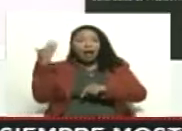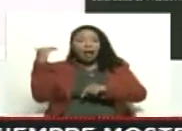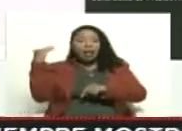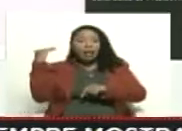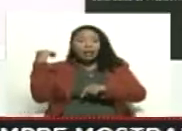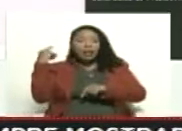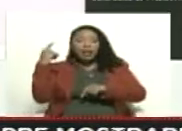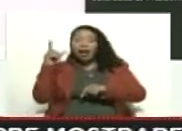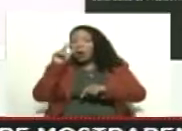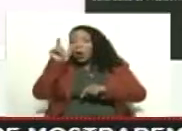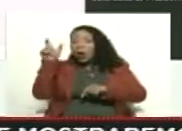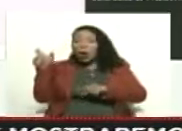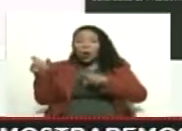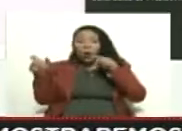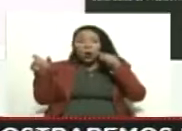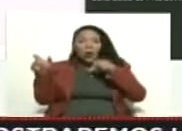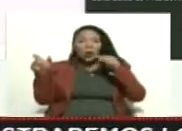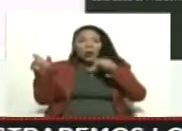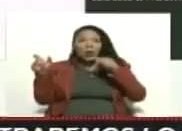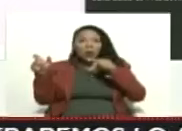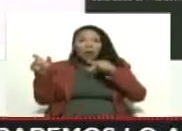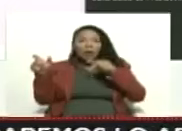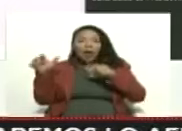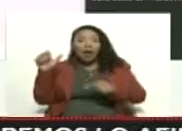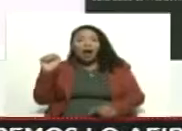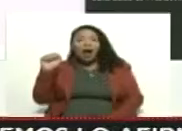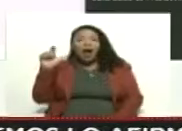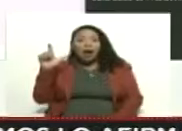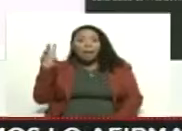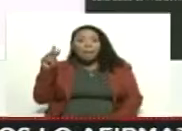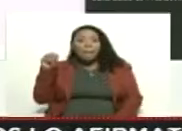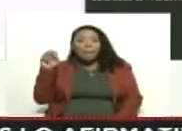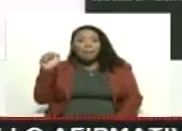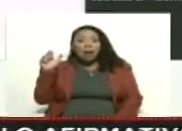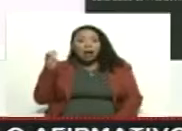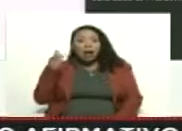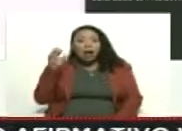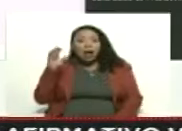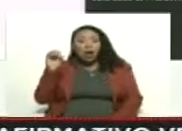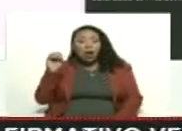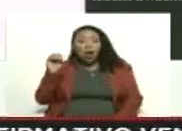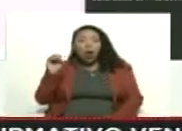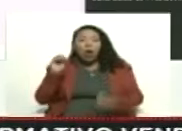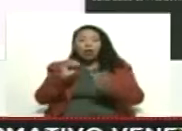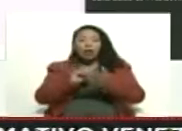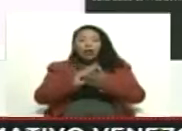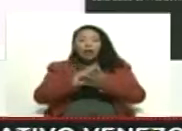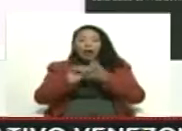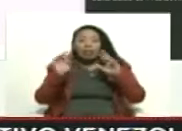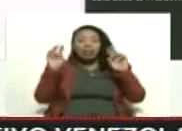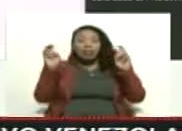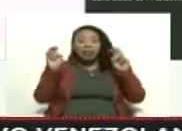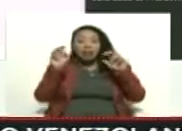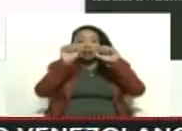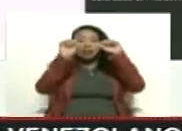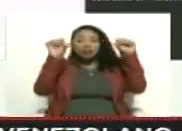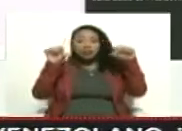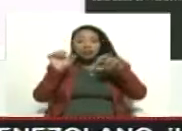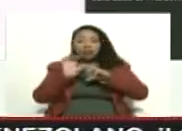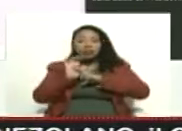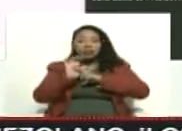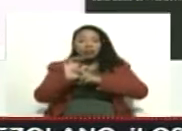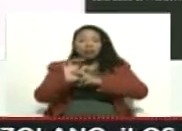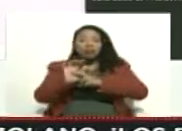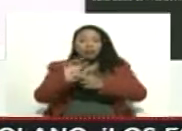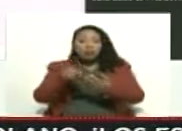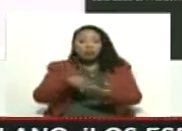del miserable de de almagro que había que volver al sistema representativo